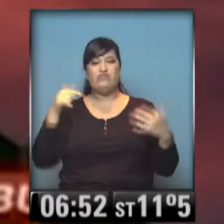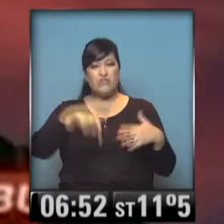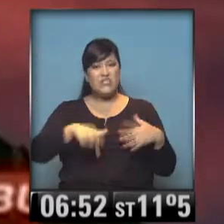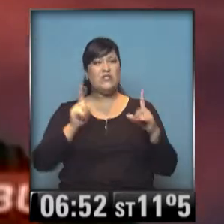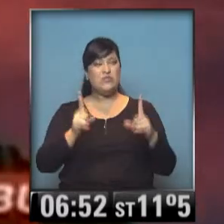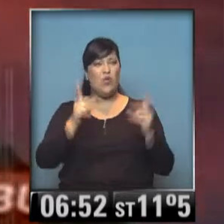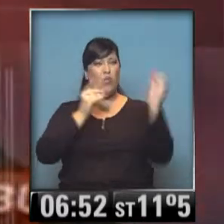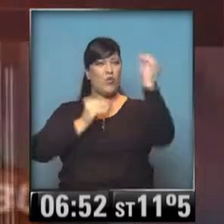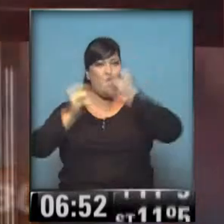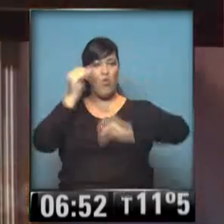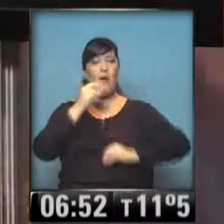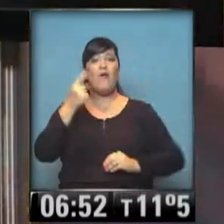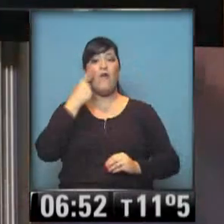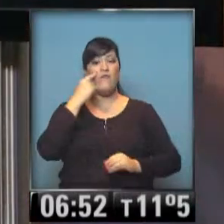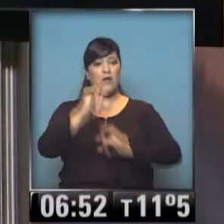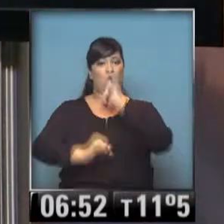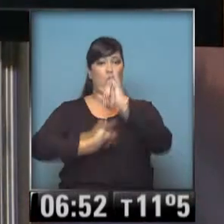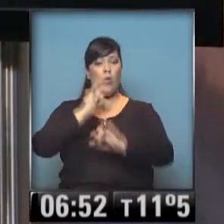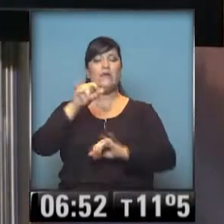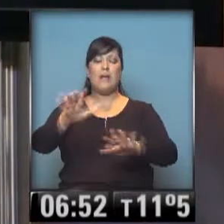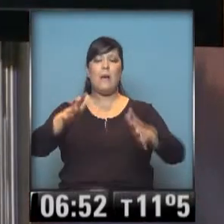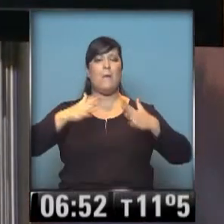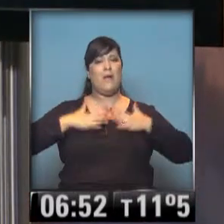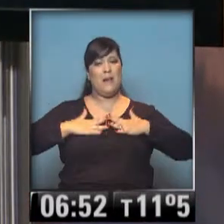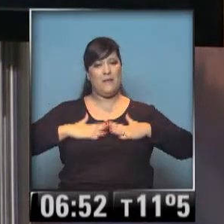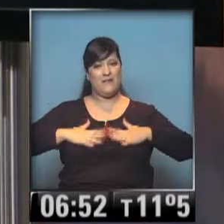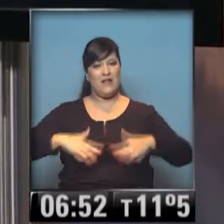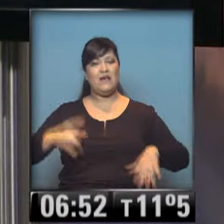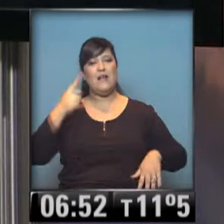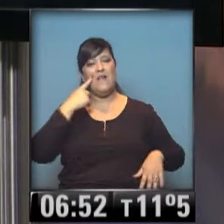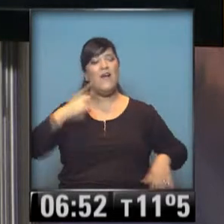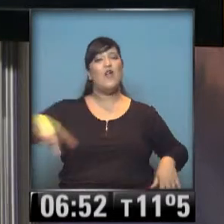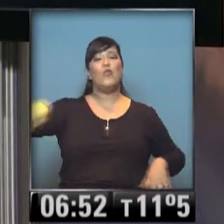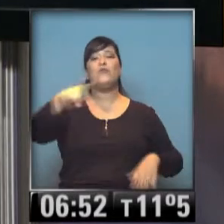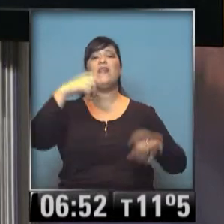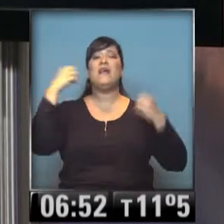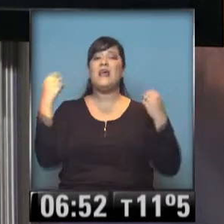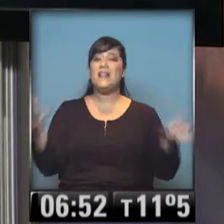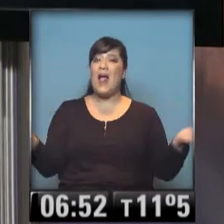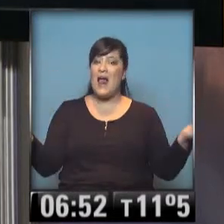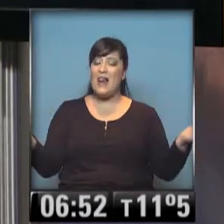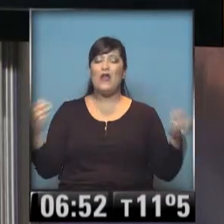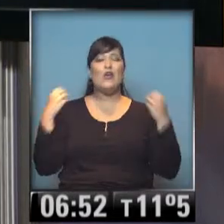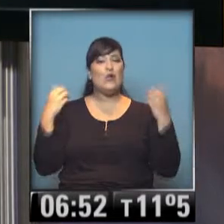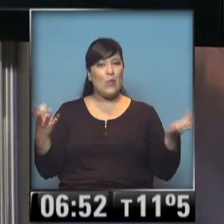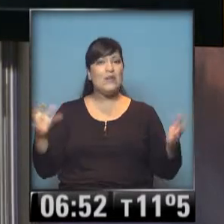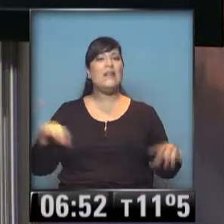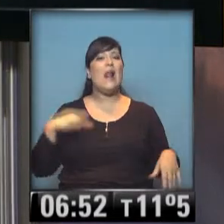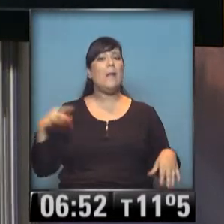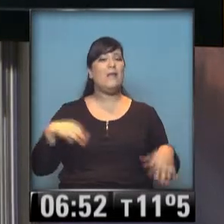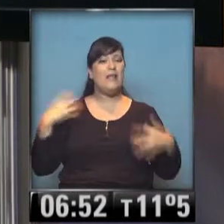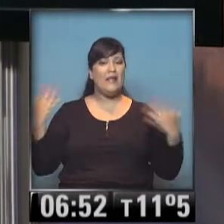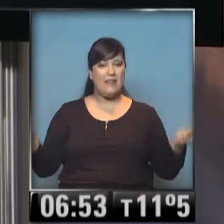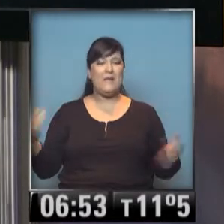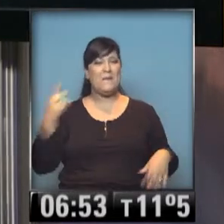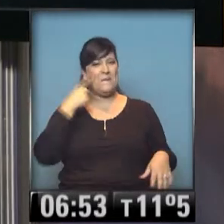y vamos a ver ahora algo como para relajarnos un poquito, a ver ustedes cómo andan, cómo anda la vida por ahí. A ver,